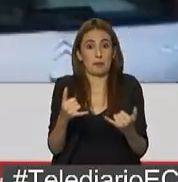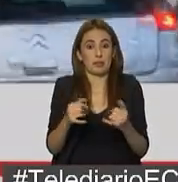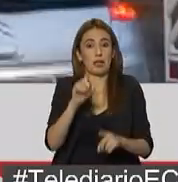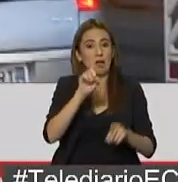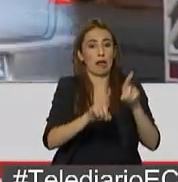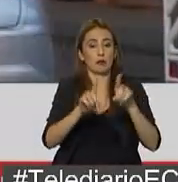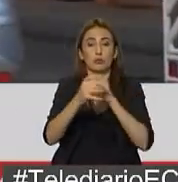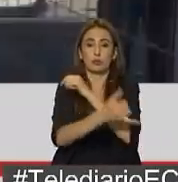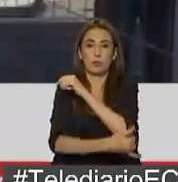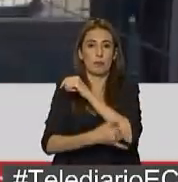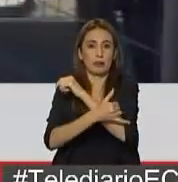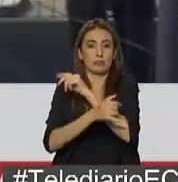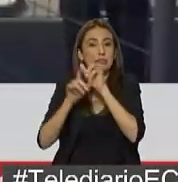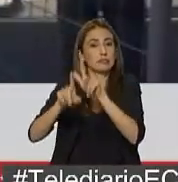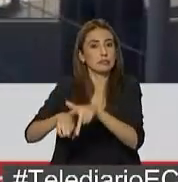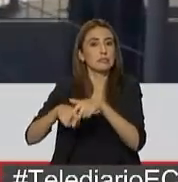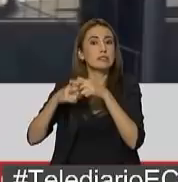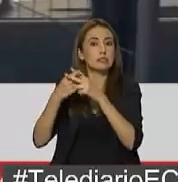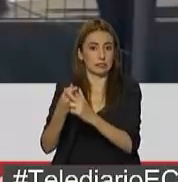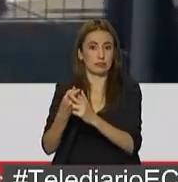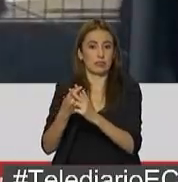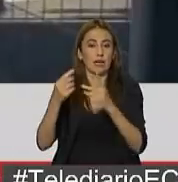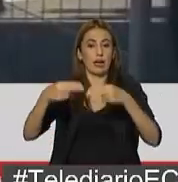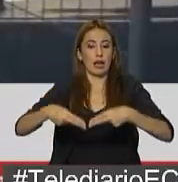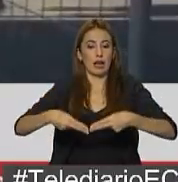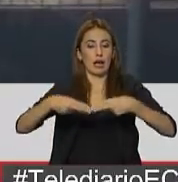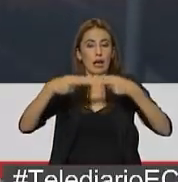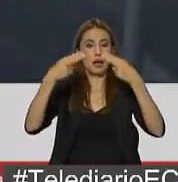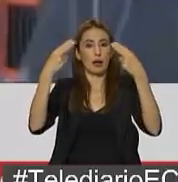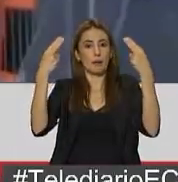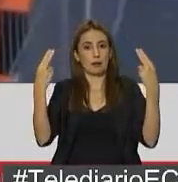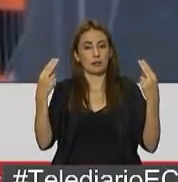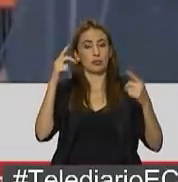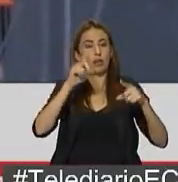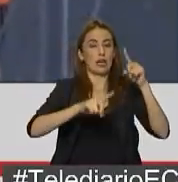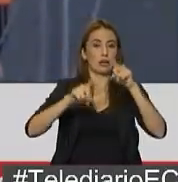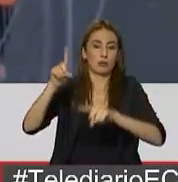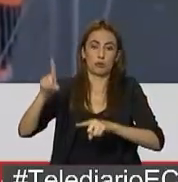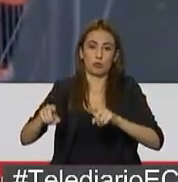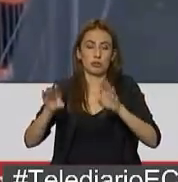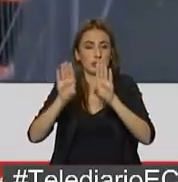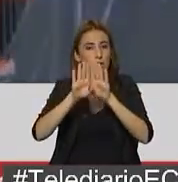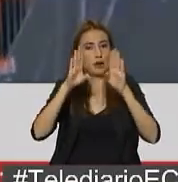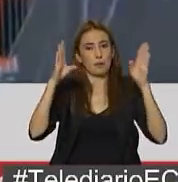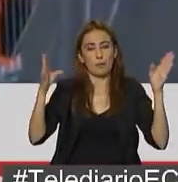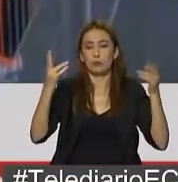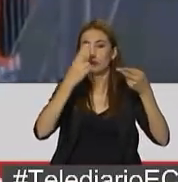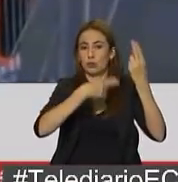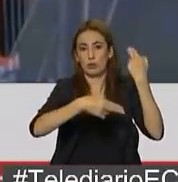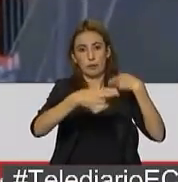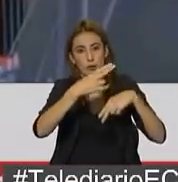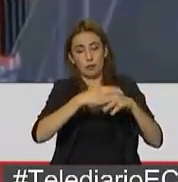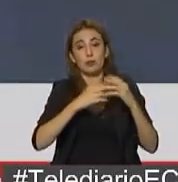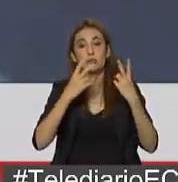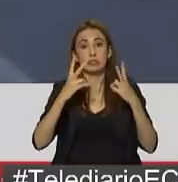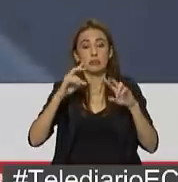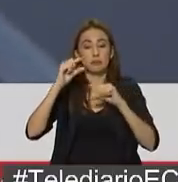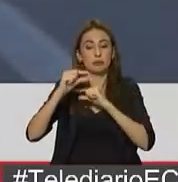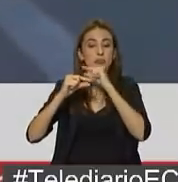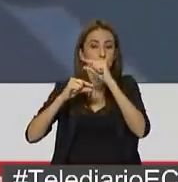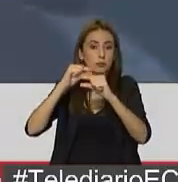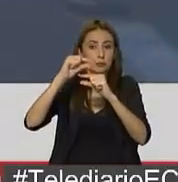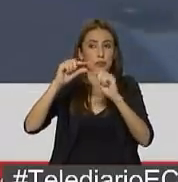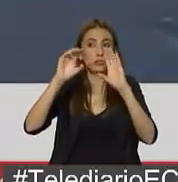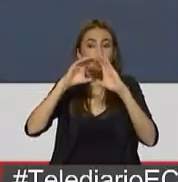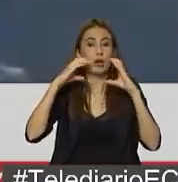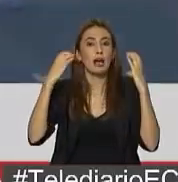Europa iniciarán una fase de integración, caída de barreras fronterizas, reapertura de comercios y paulatino retorno a clases tras